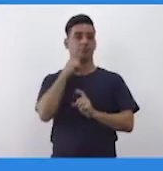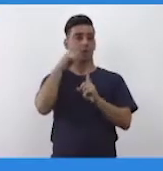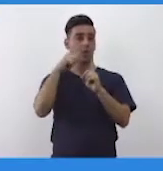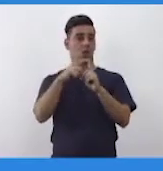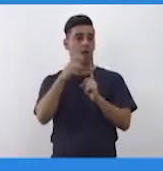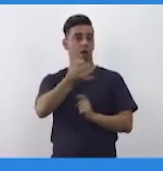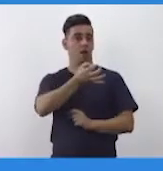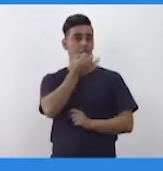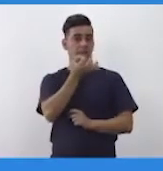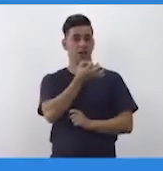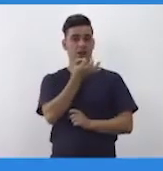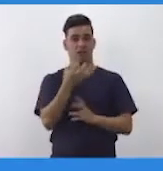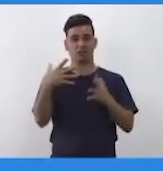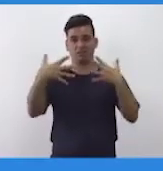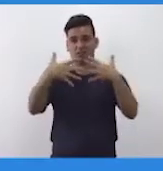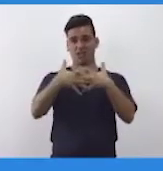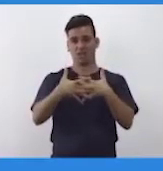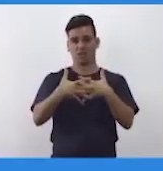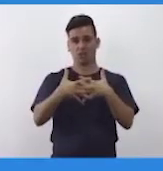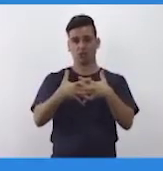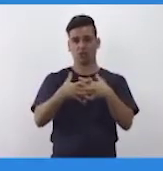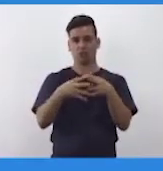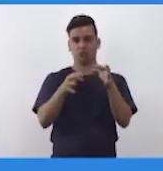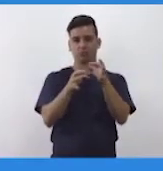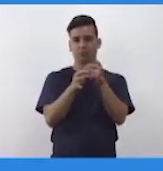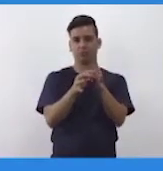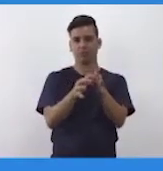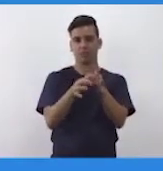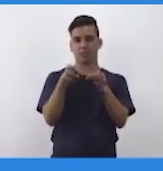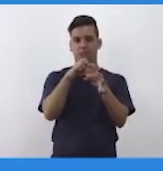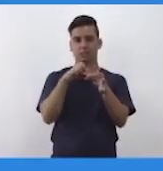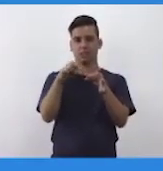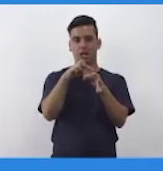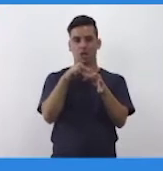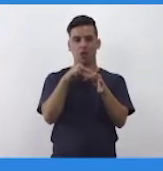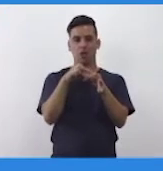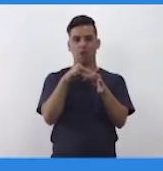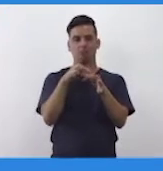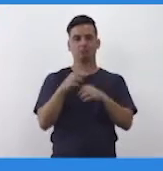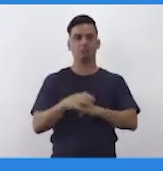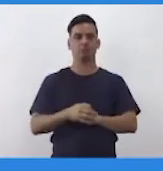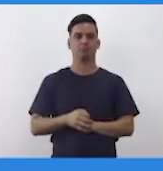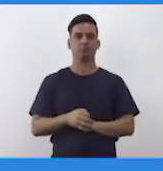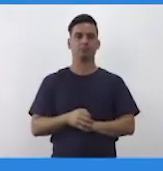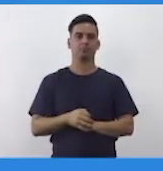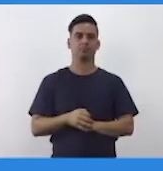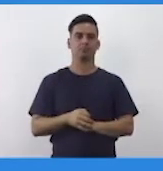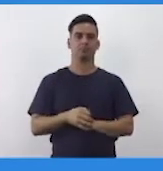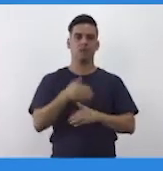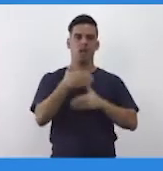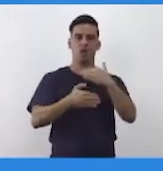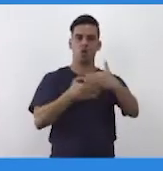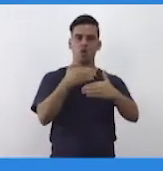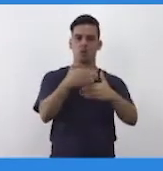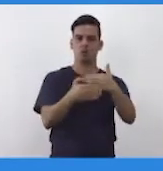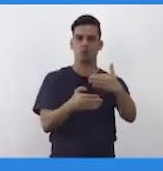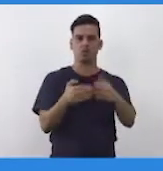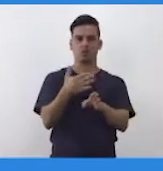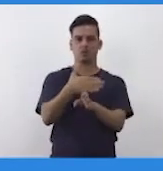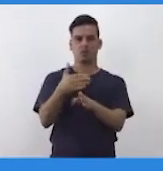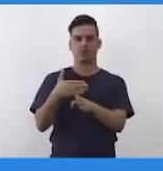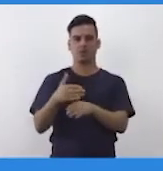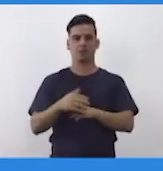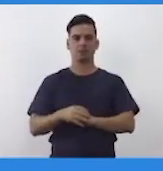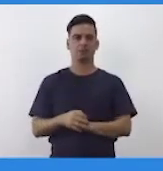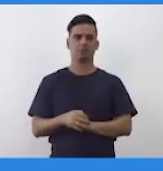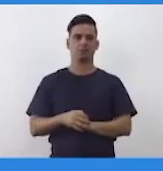que intervienen, evidenciando el dinamismo celular. ¿Qué contenido vamos a